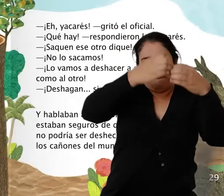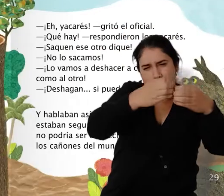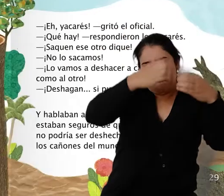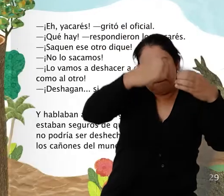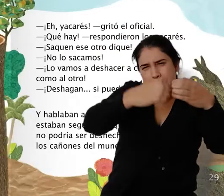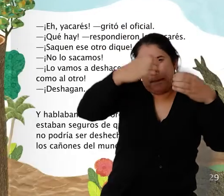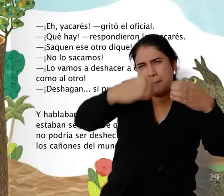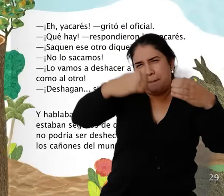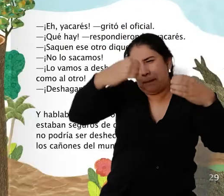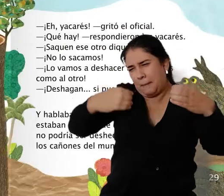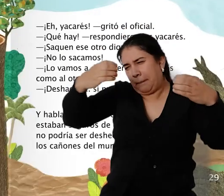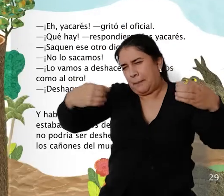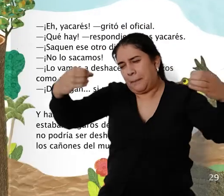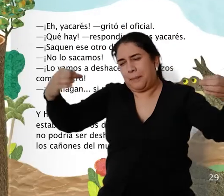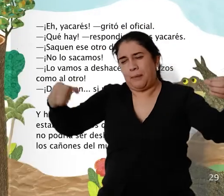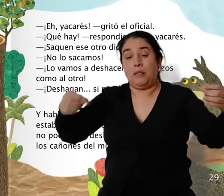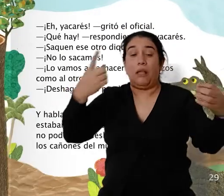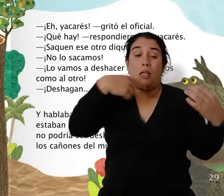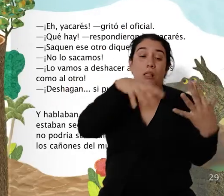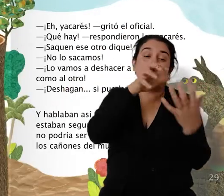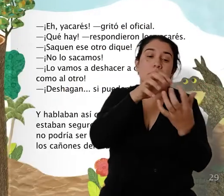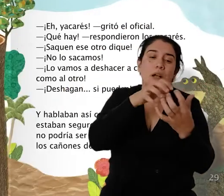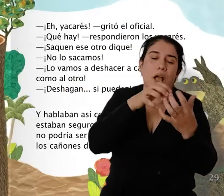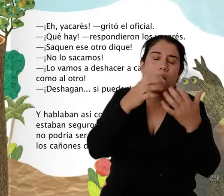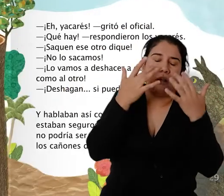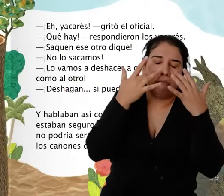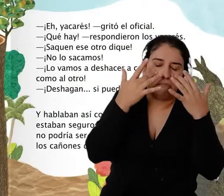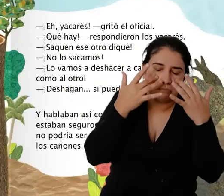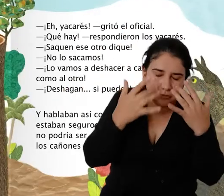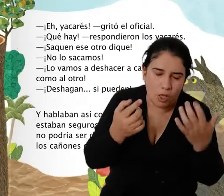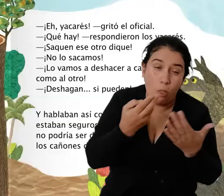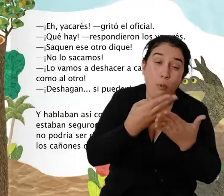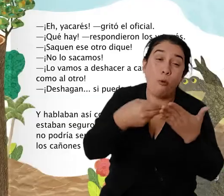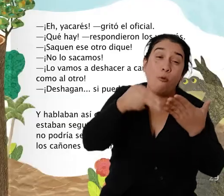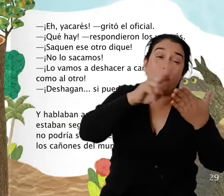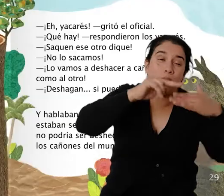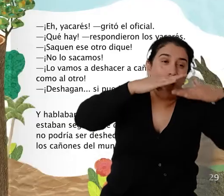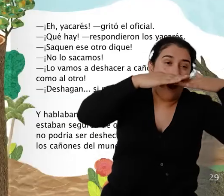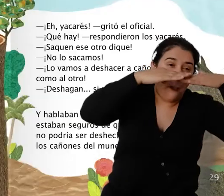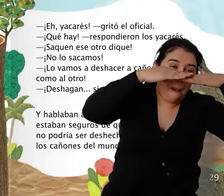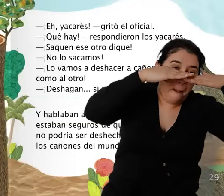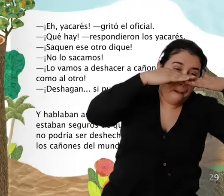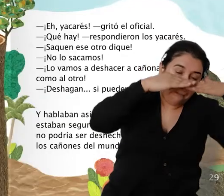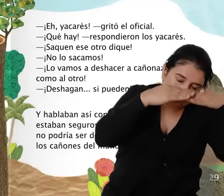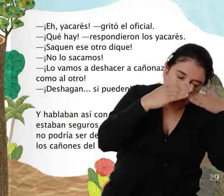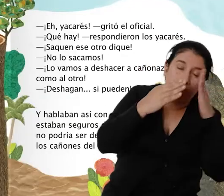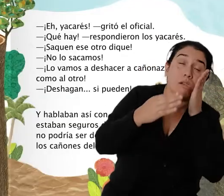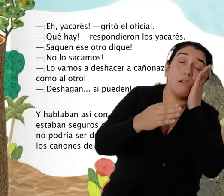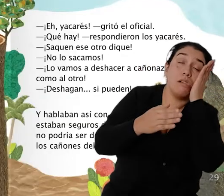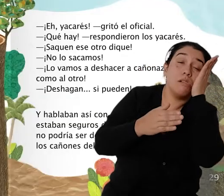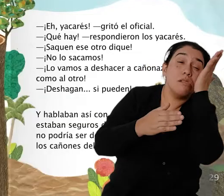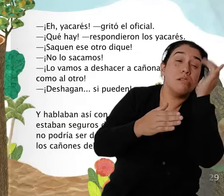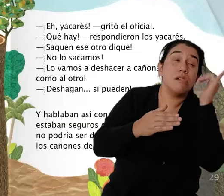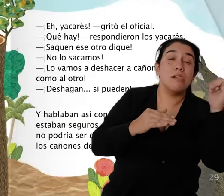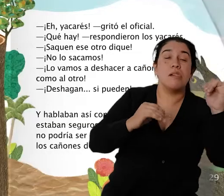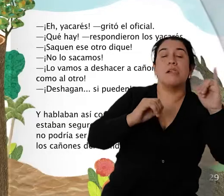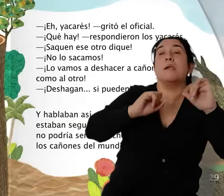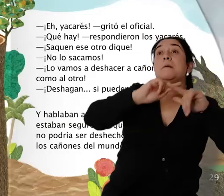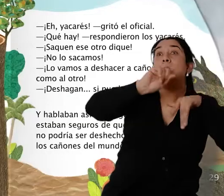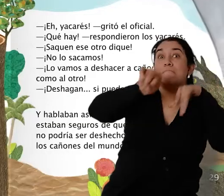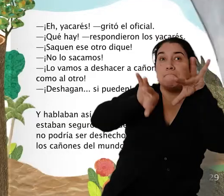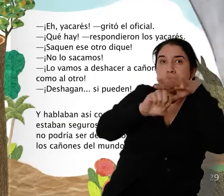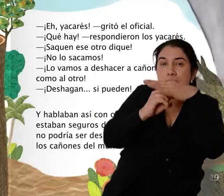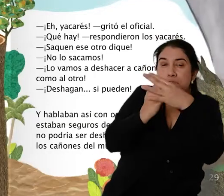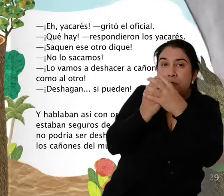dormir, cansadísimos, y estaban durmiendo todavía al día siguiente cuando el buque de guerra llegó otra vez y el bote